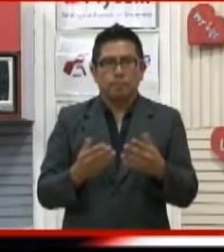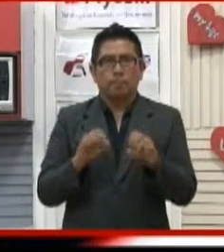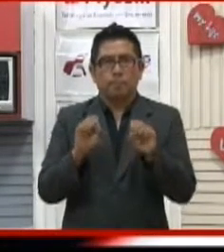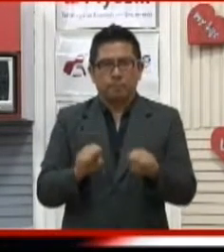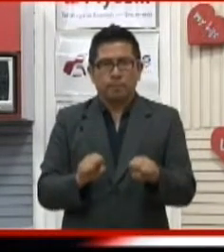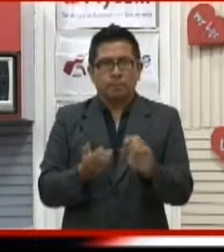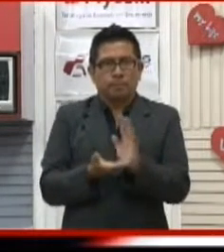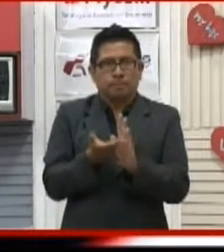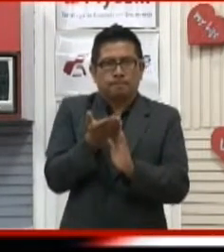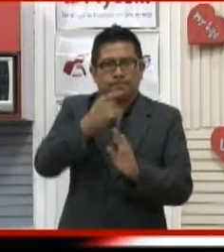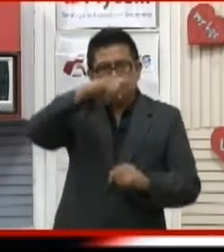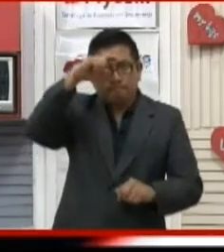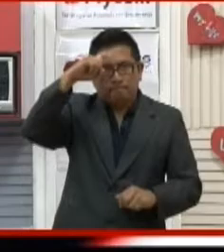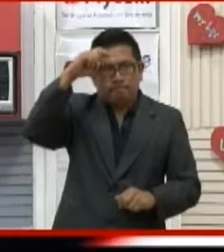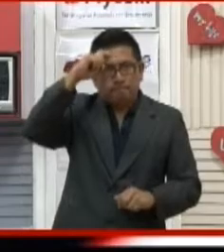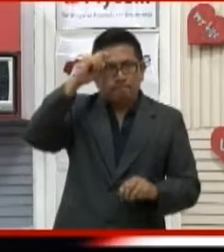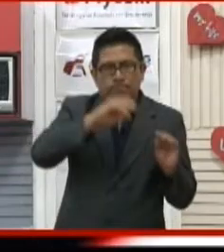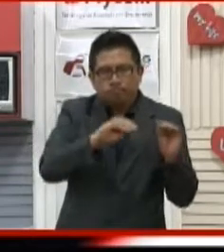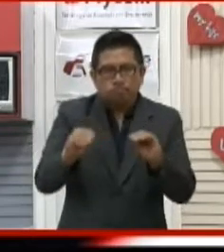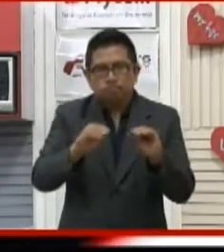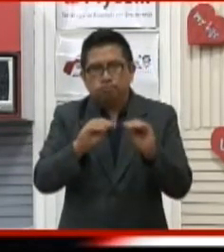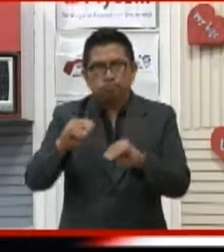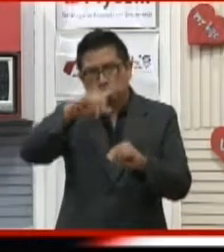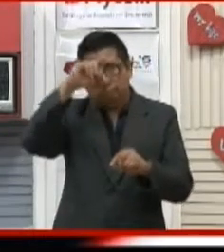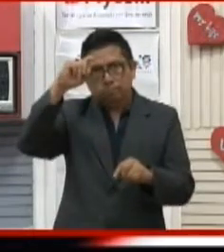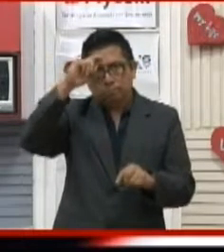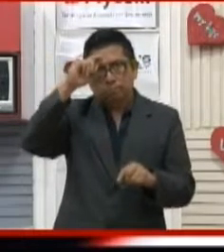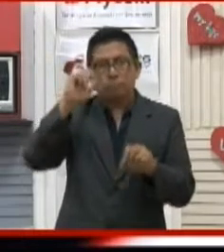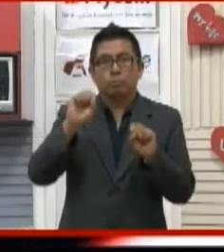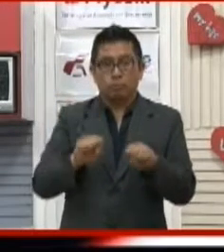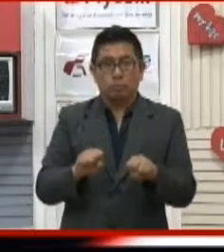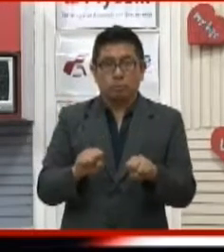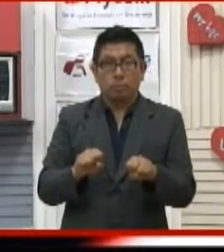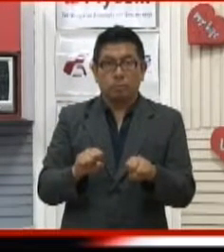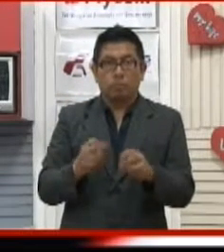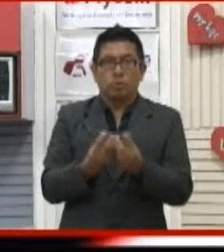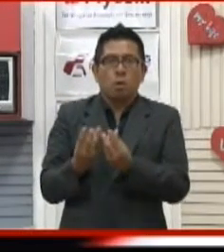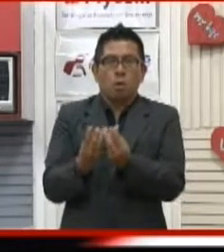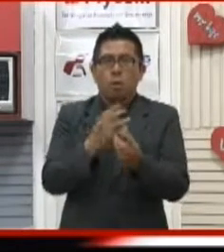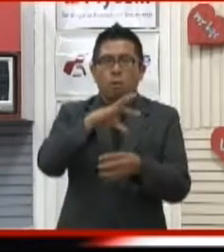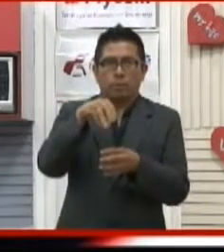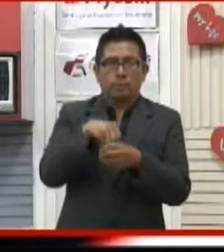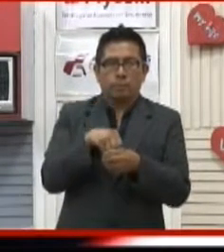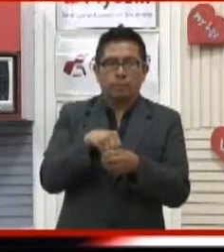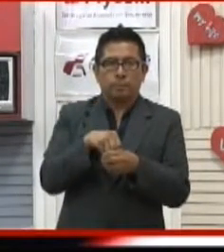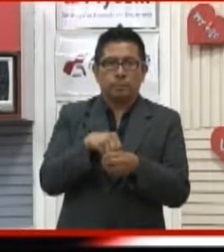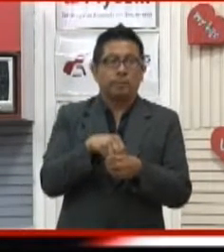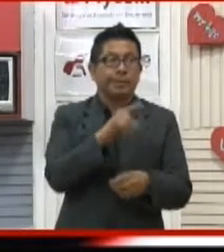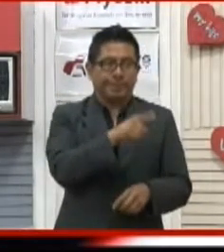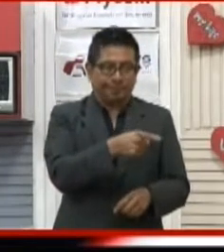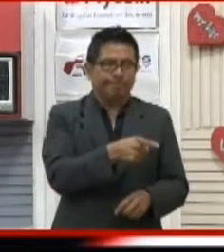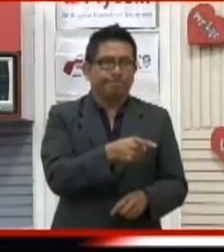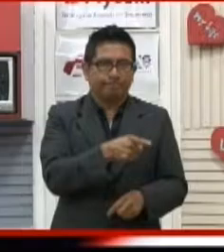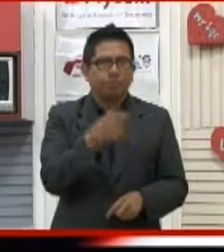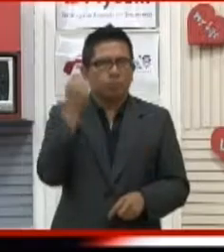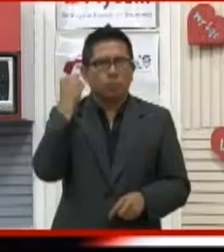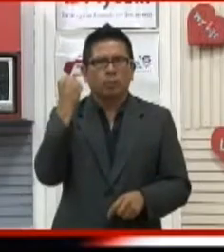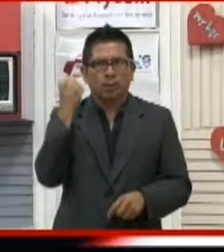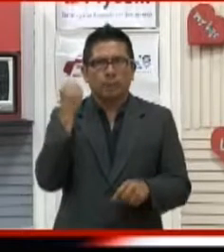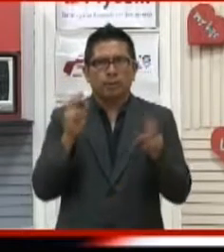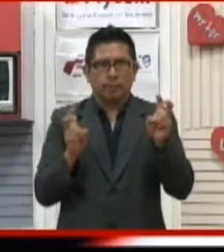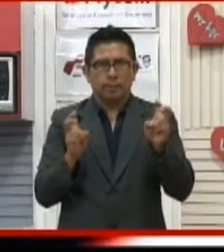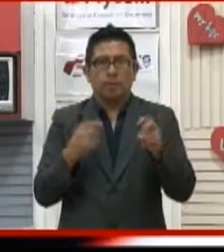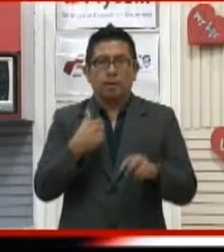poder desarrollar un trabajo que sea, vuelva una sociedad más inclusiva en, exacto, El Salvador. Y eso es muy importante,